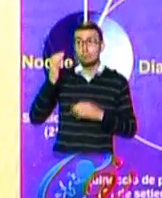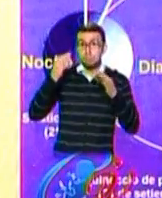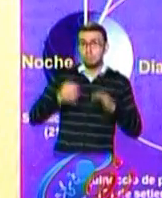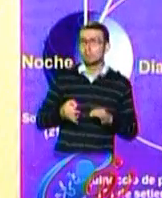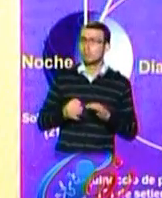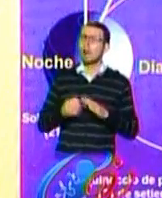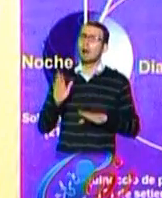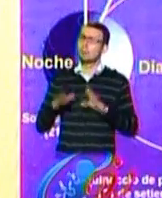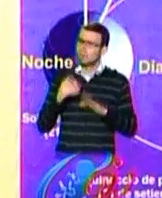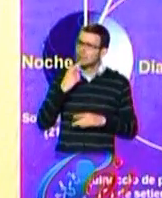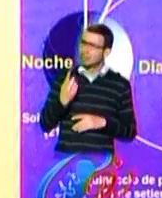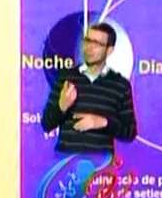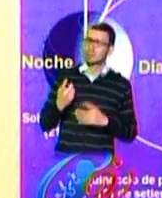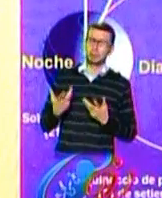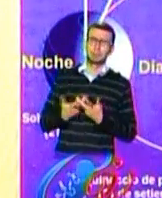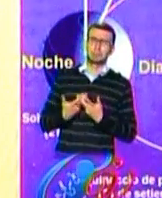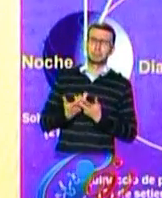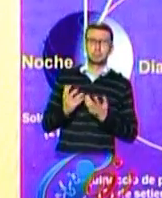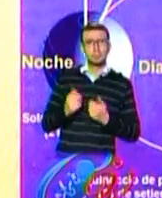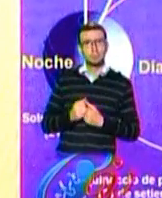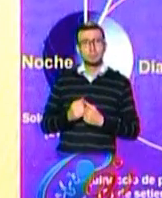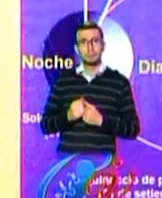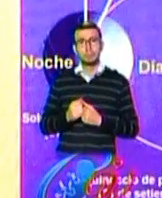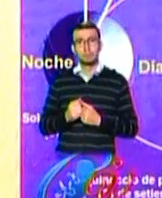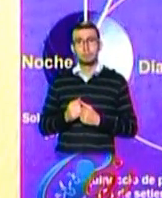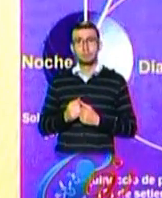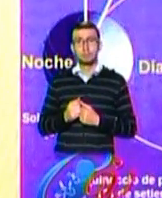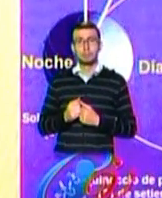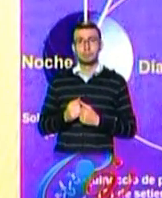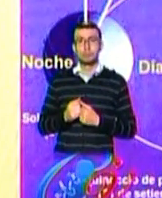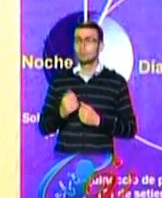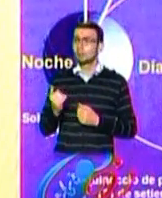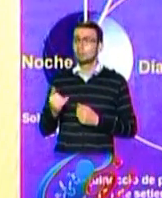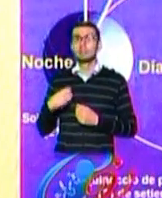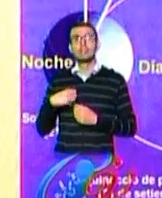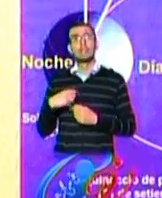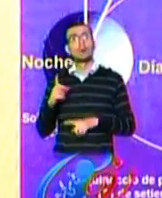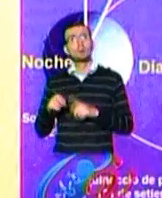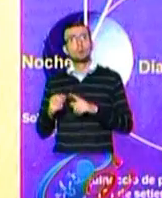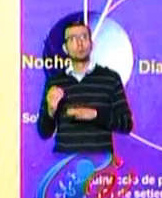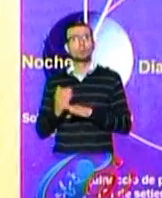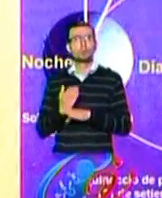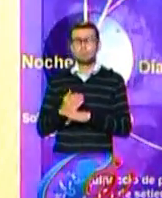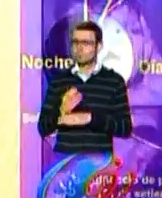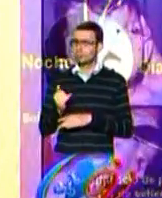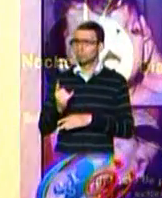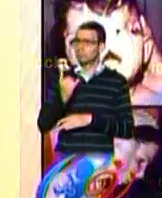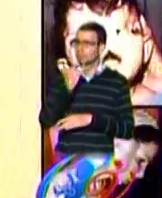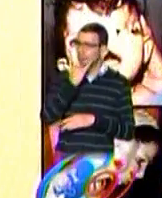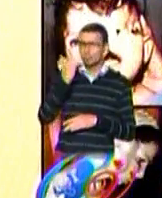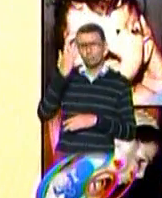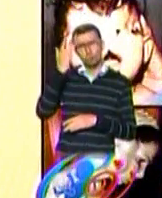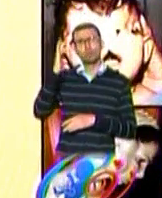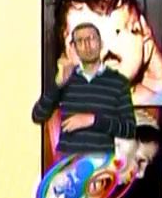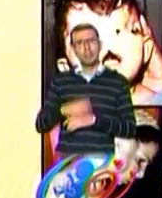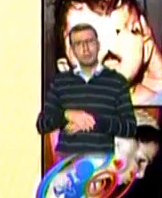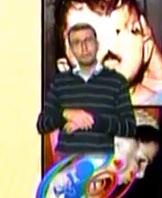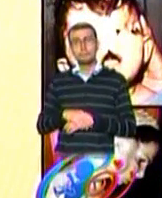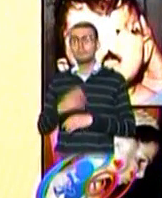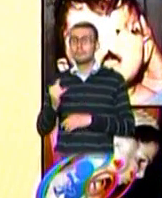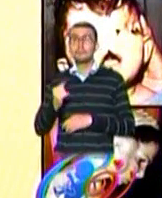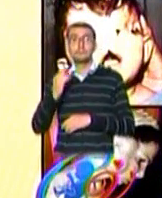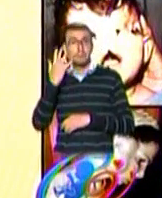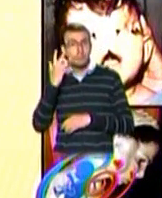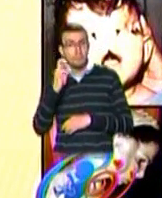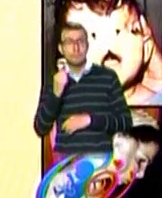dice, se presenta este tipo de problemas. Esto es historia, esto es diario,